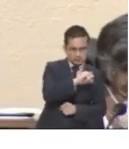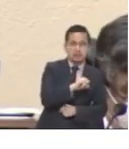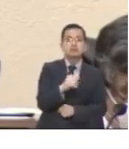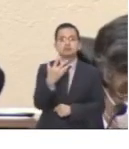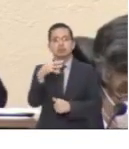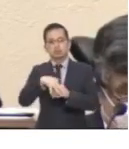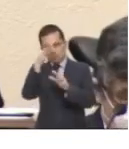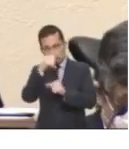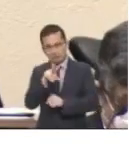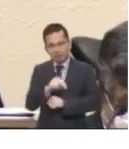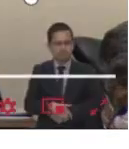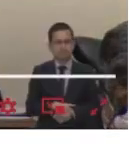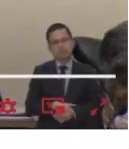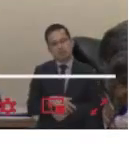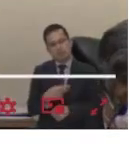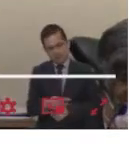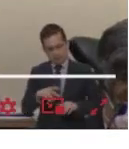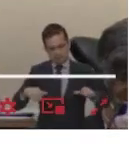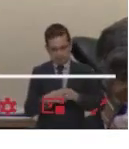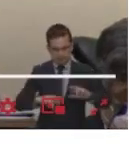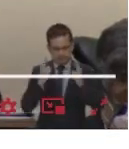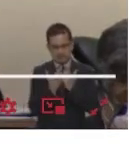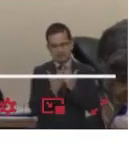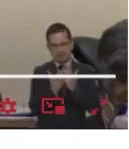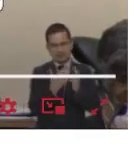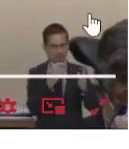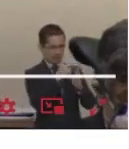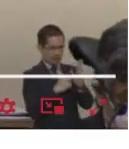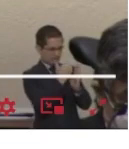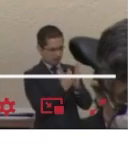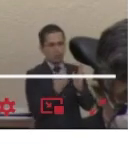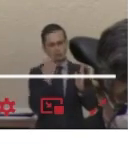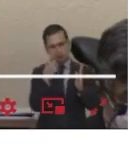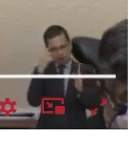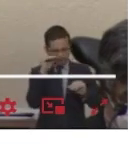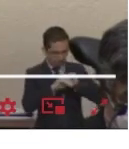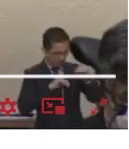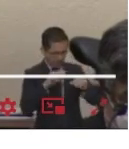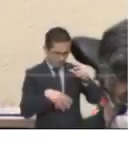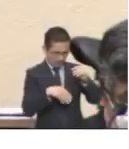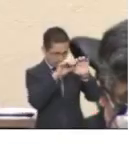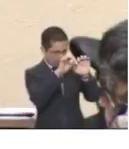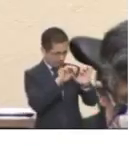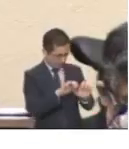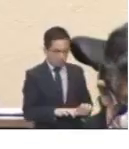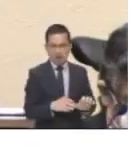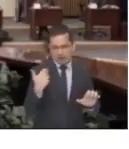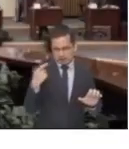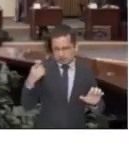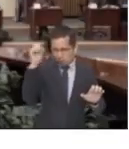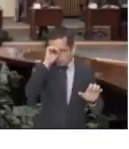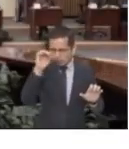que desde luego limitará la participación ciudadana propusimos hay un punto de acuerdo para